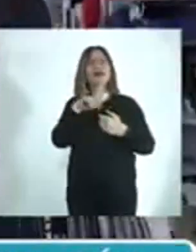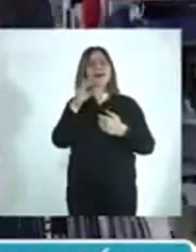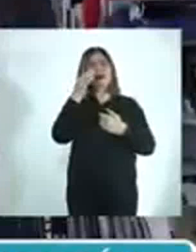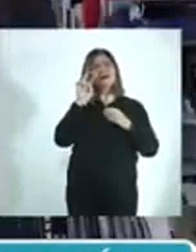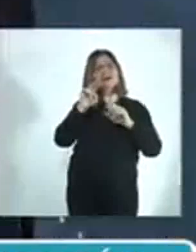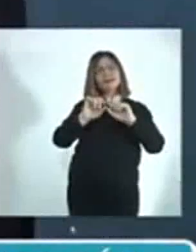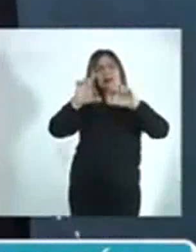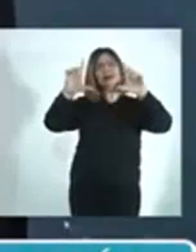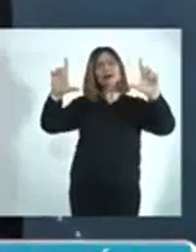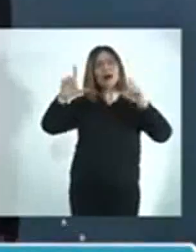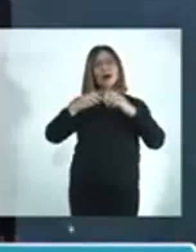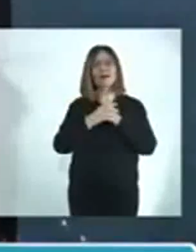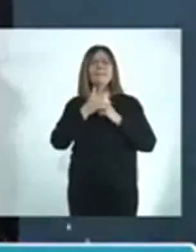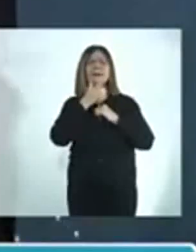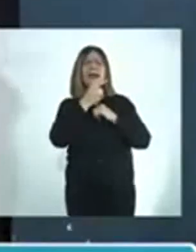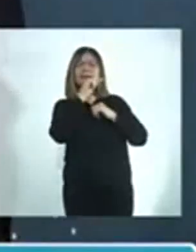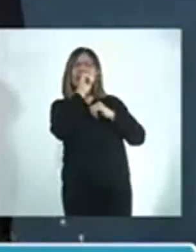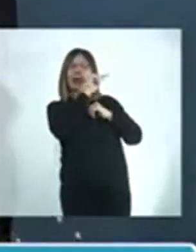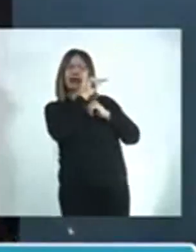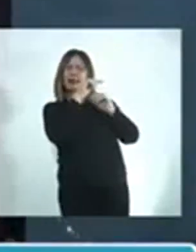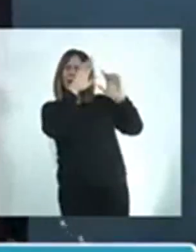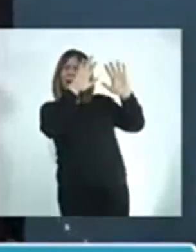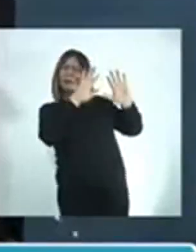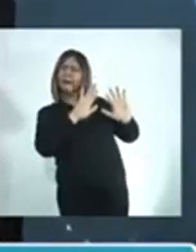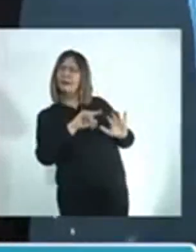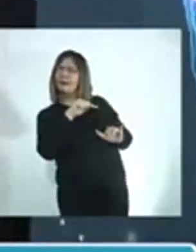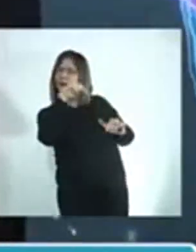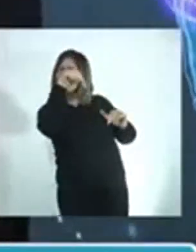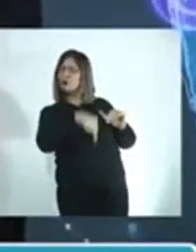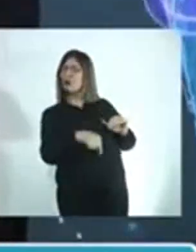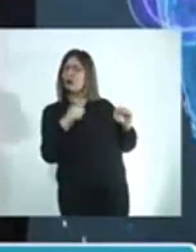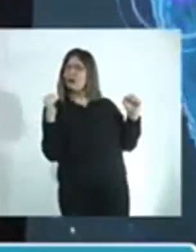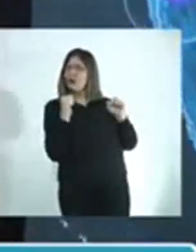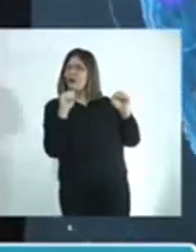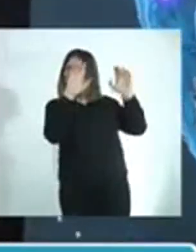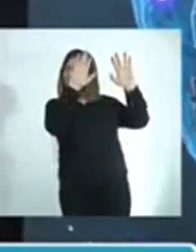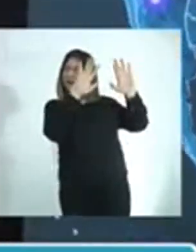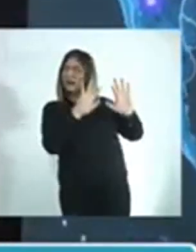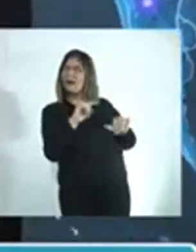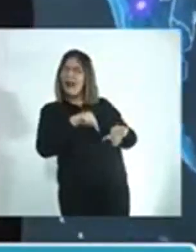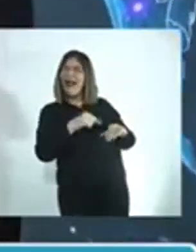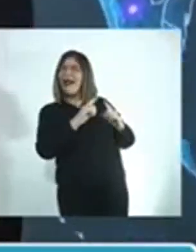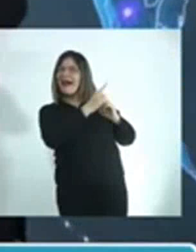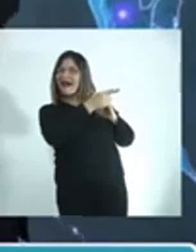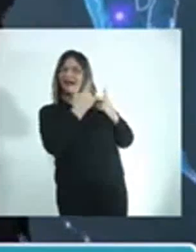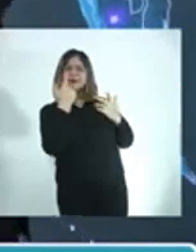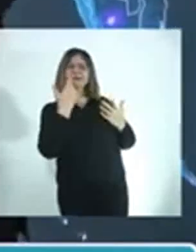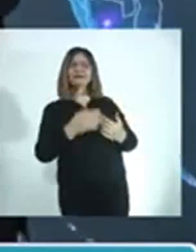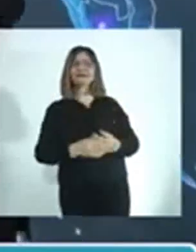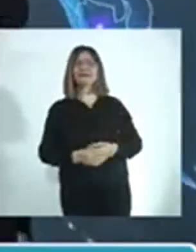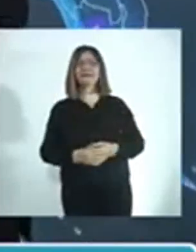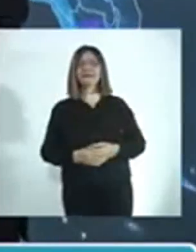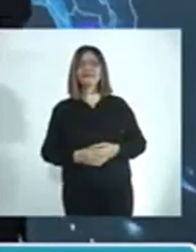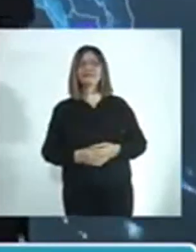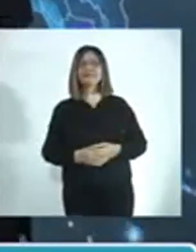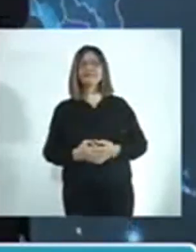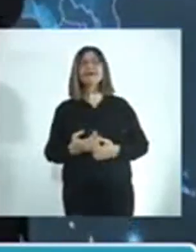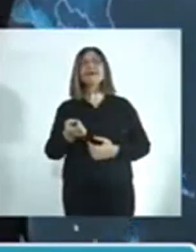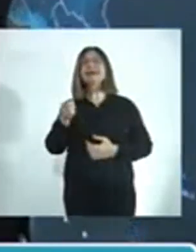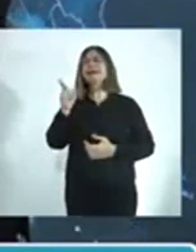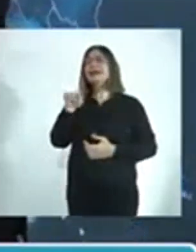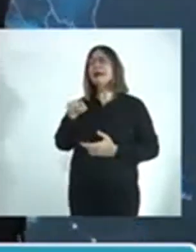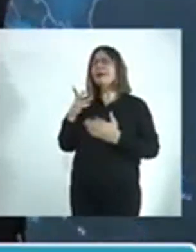ser! Muchísimas, ¿no?, gracias. Ha nevado para esa zona de la Argentina. Está nevando, nos avisan que está nevando en este momento. ¿Sabes también a quién